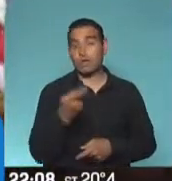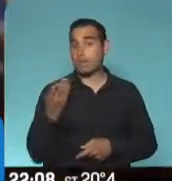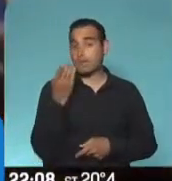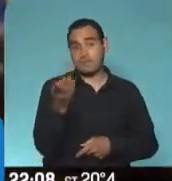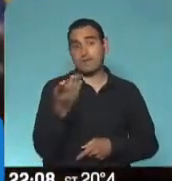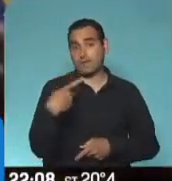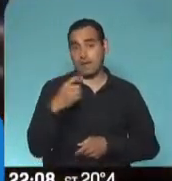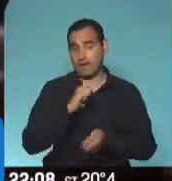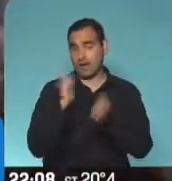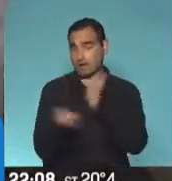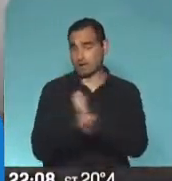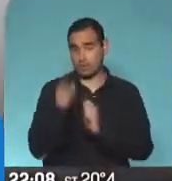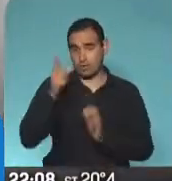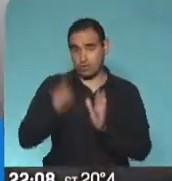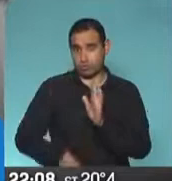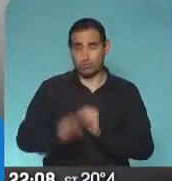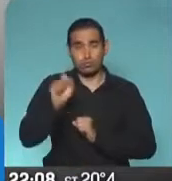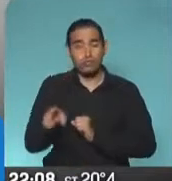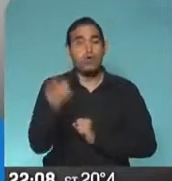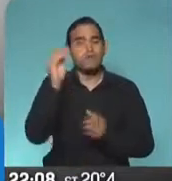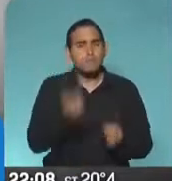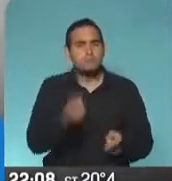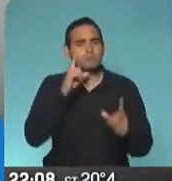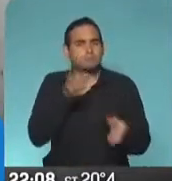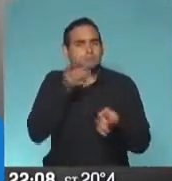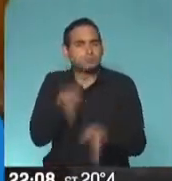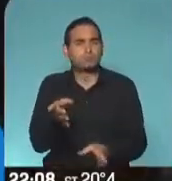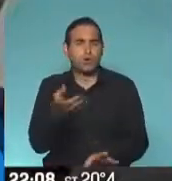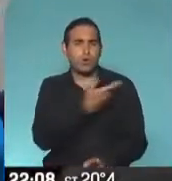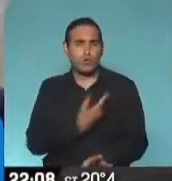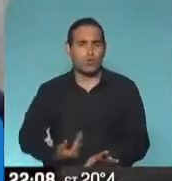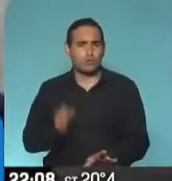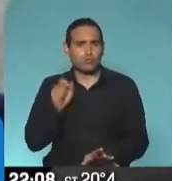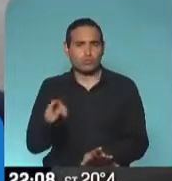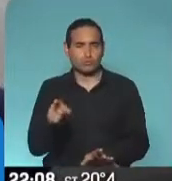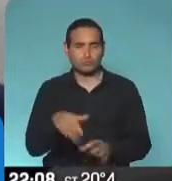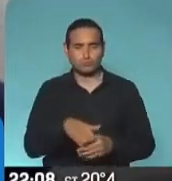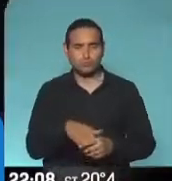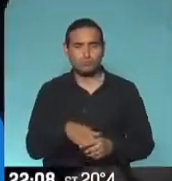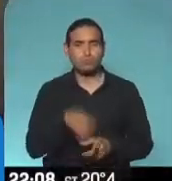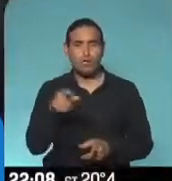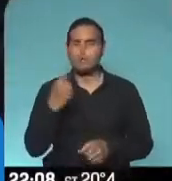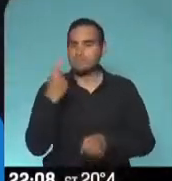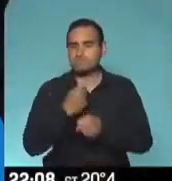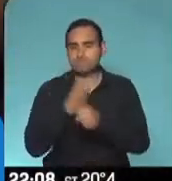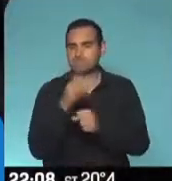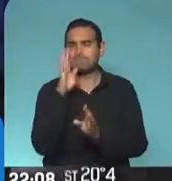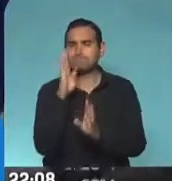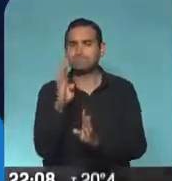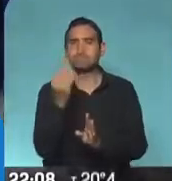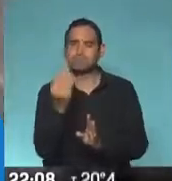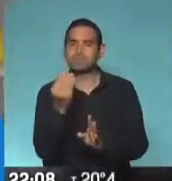con el aumento de los combustibles, también se sumó el rechazo a la política extractiva del gobierno que prioriza, según denuncian,